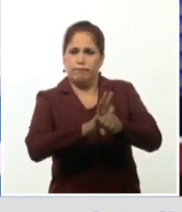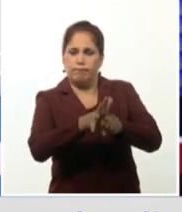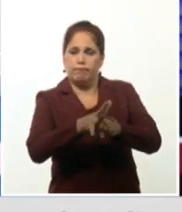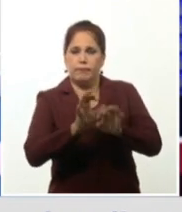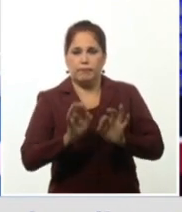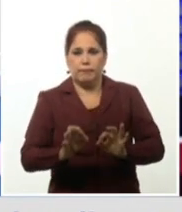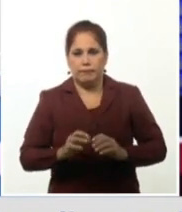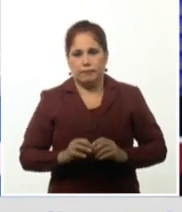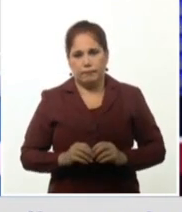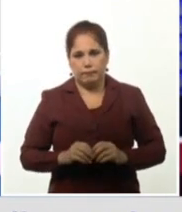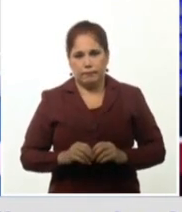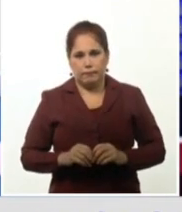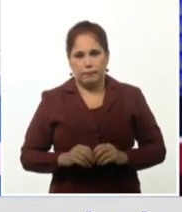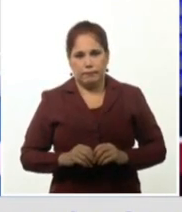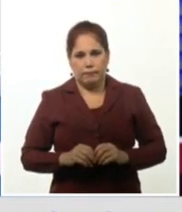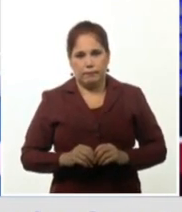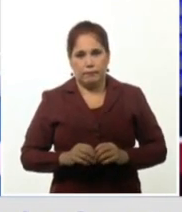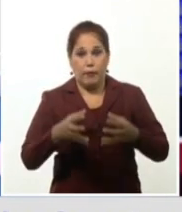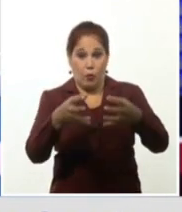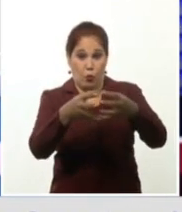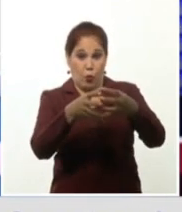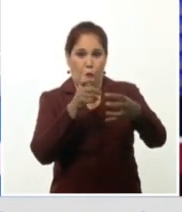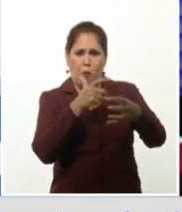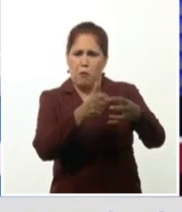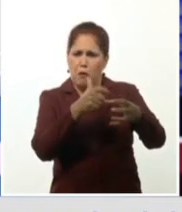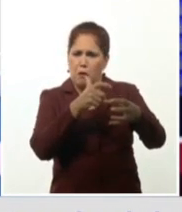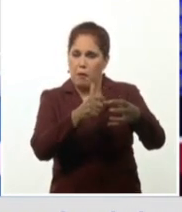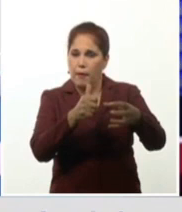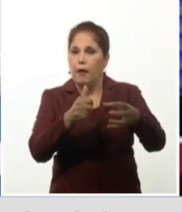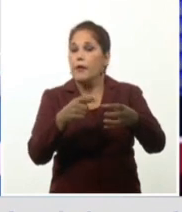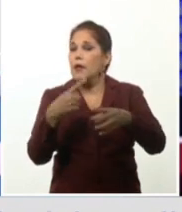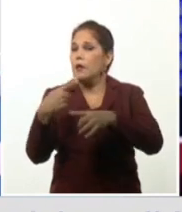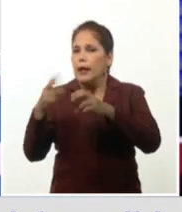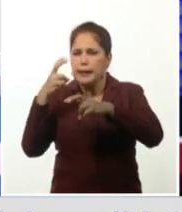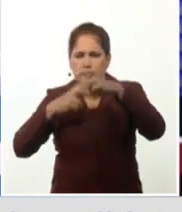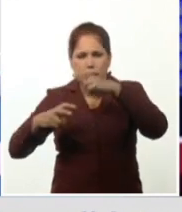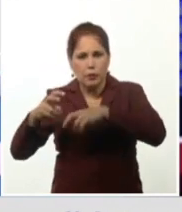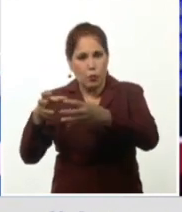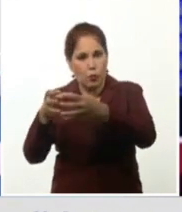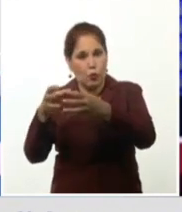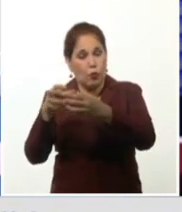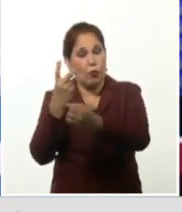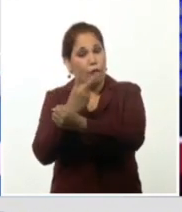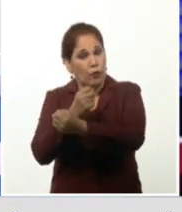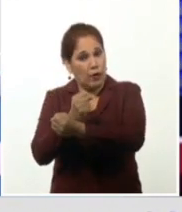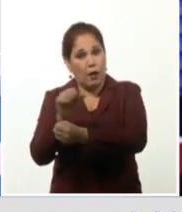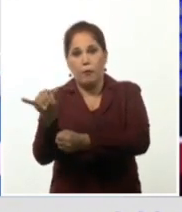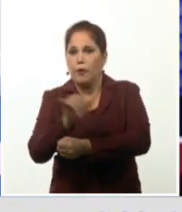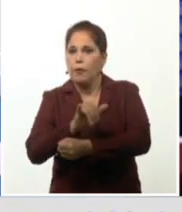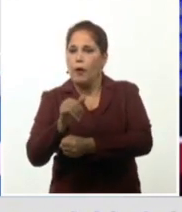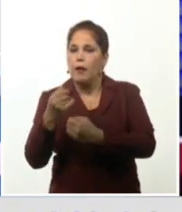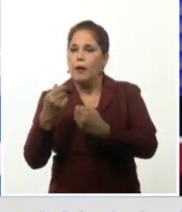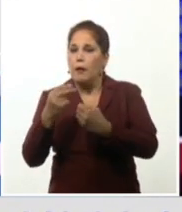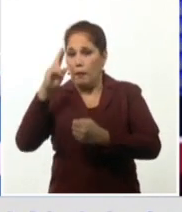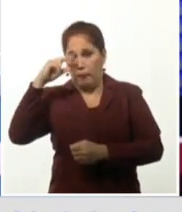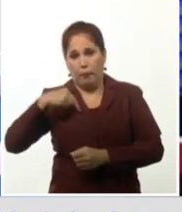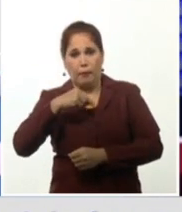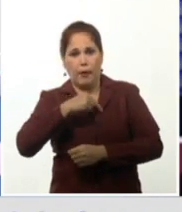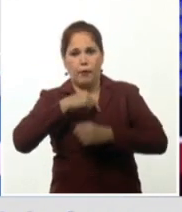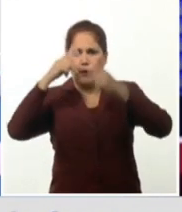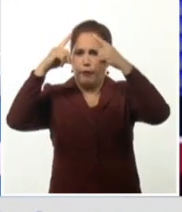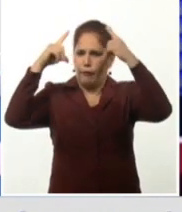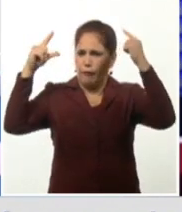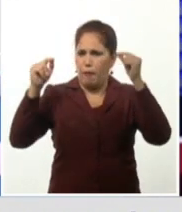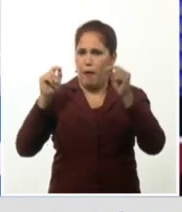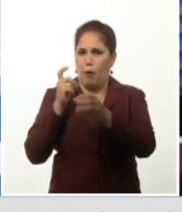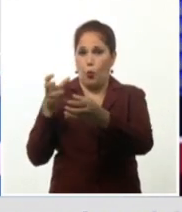de la población, en intervención sanitaria, en intervención en grupos de riesgo, también a profesionales de la salud y como parte